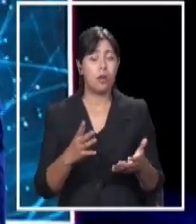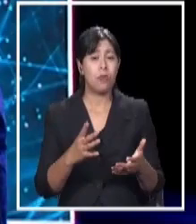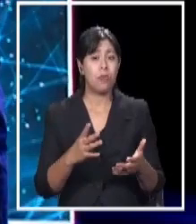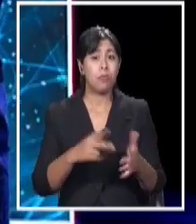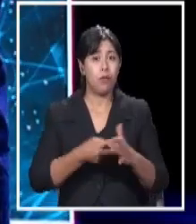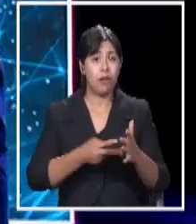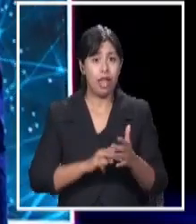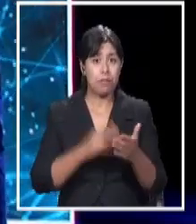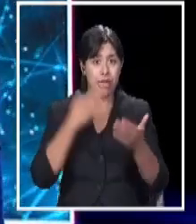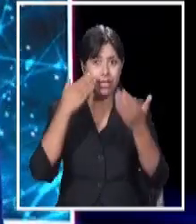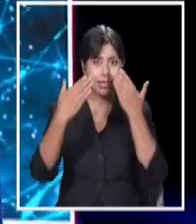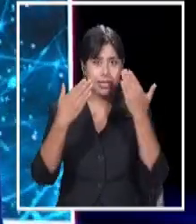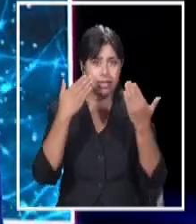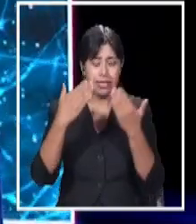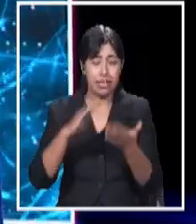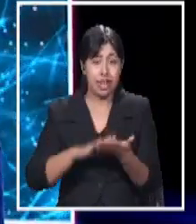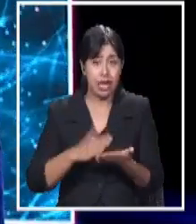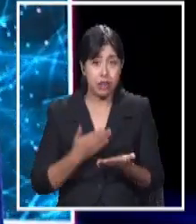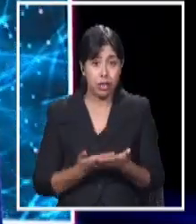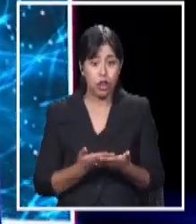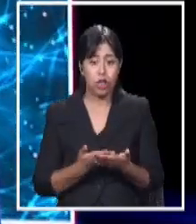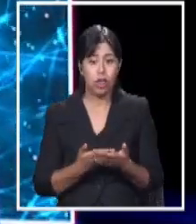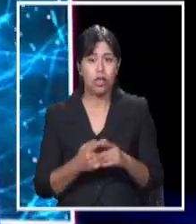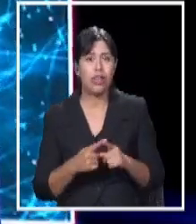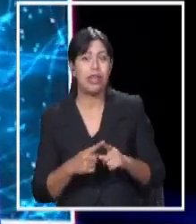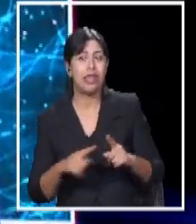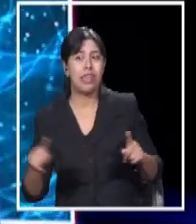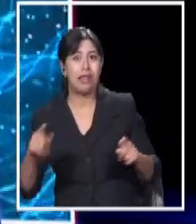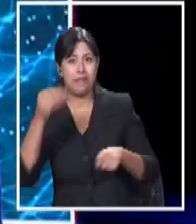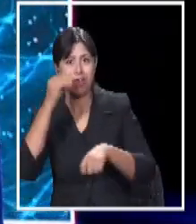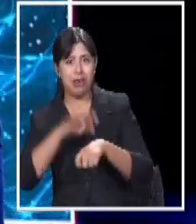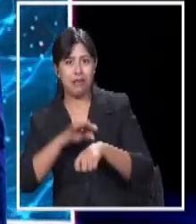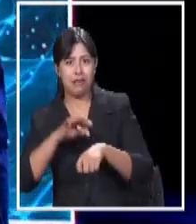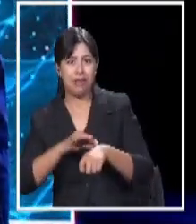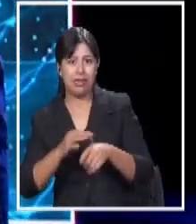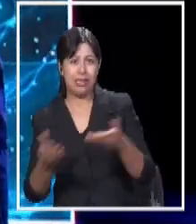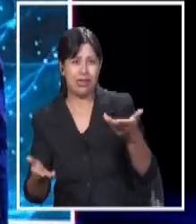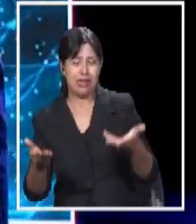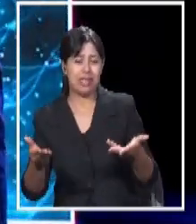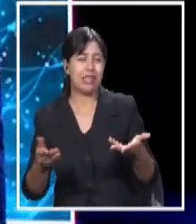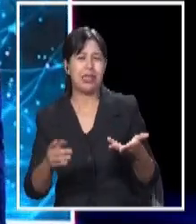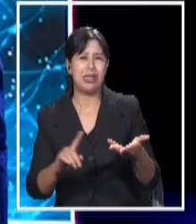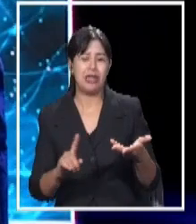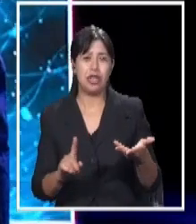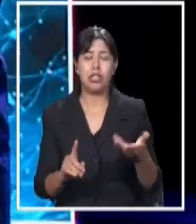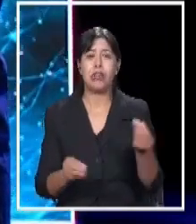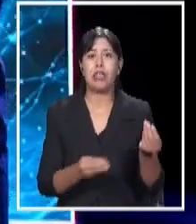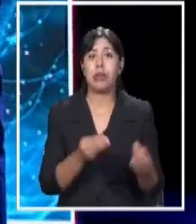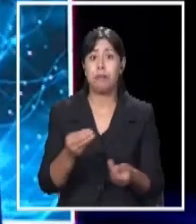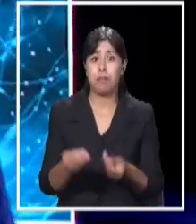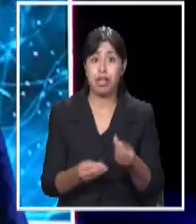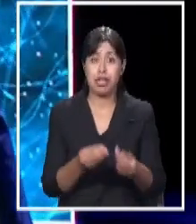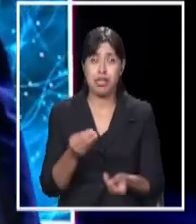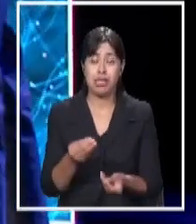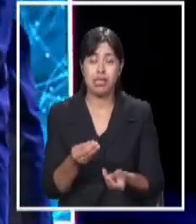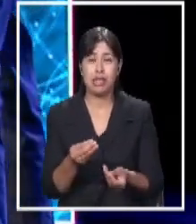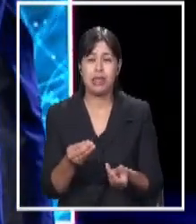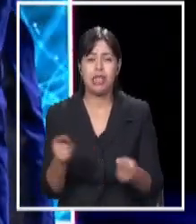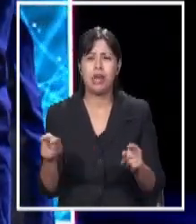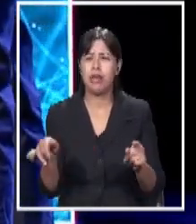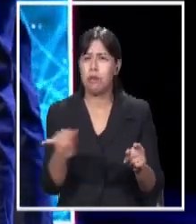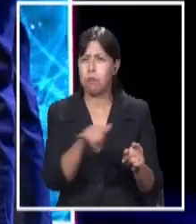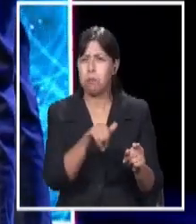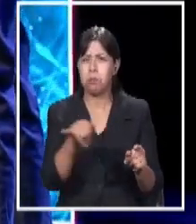mental se comporten como enfermedades unas distintas de las otras, distinguibles. Y más bien, lo que parece ocurrir es que